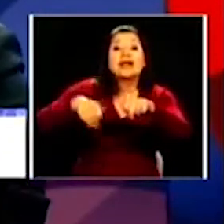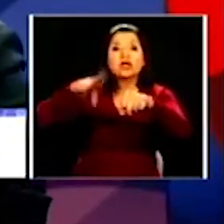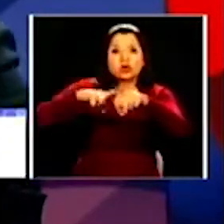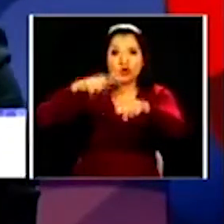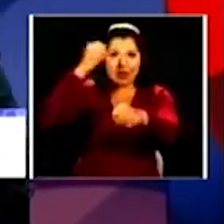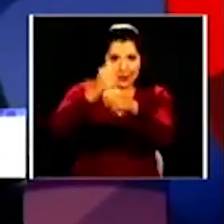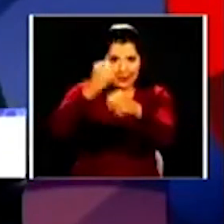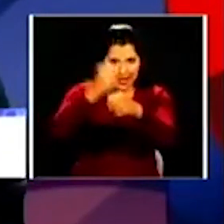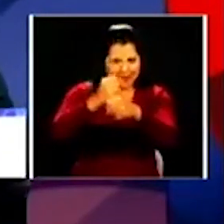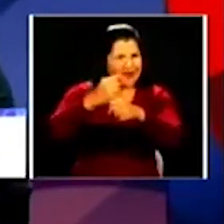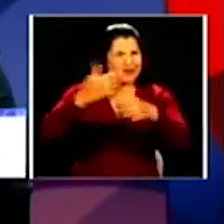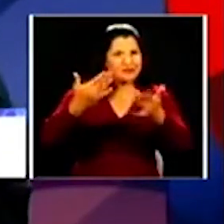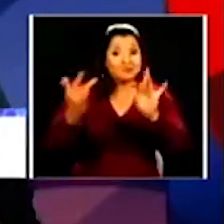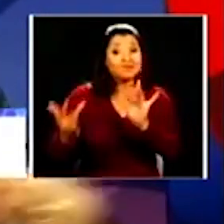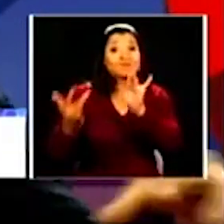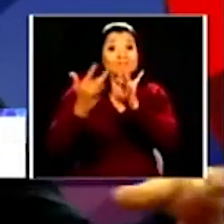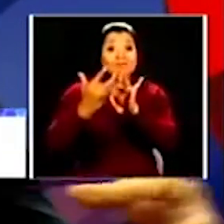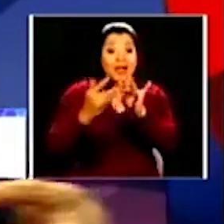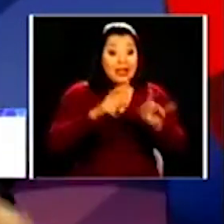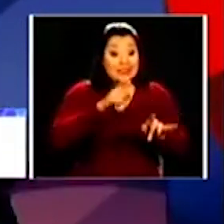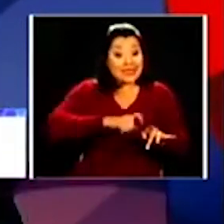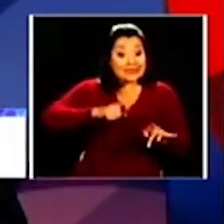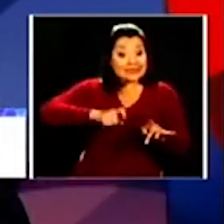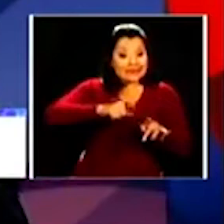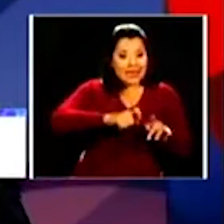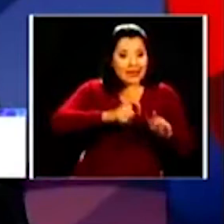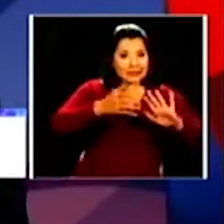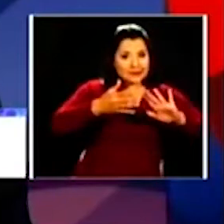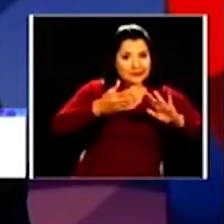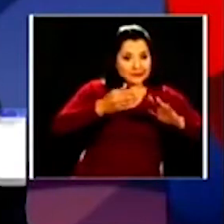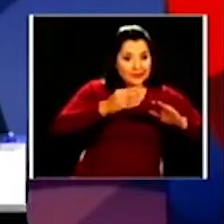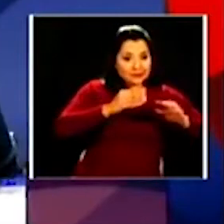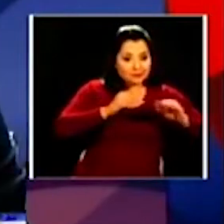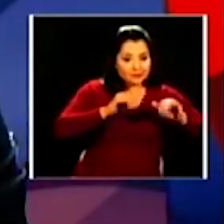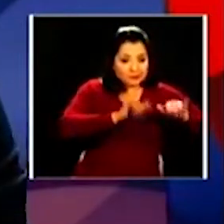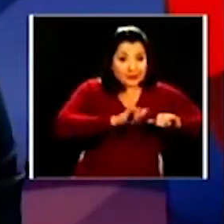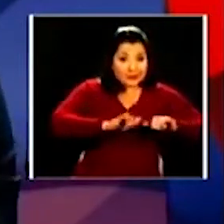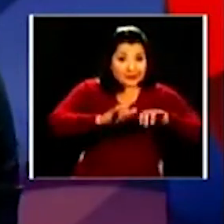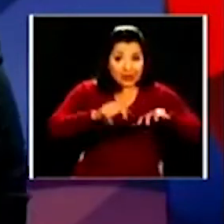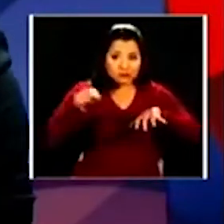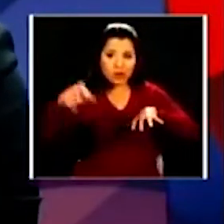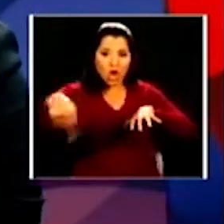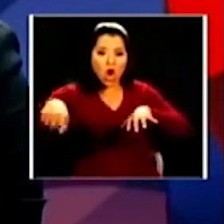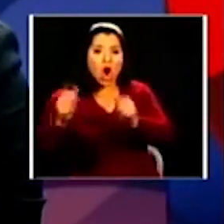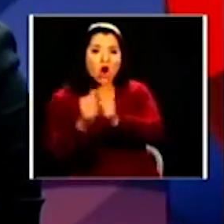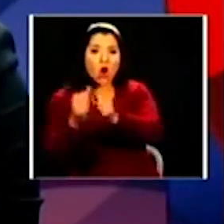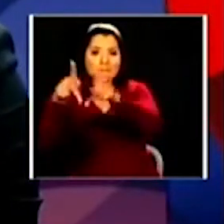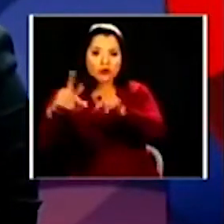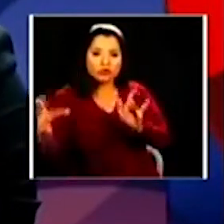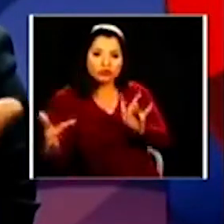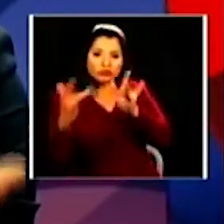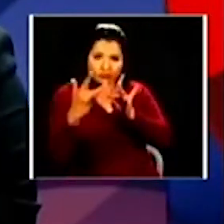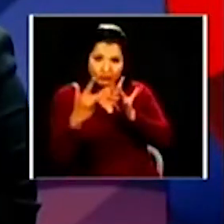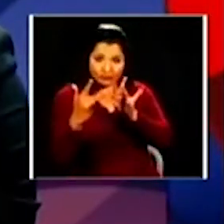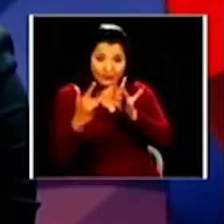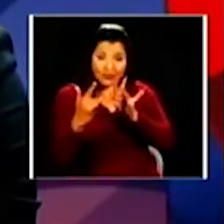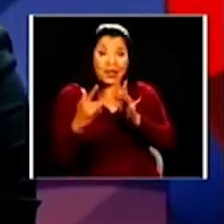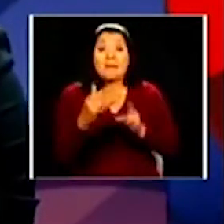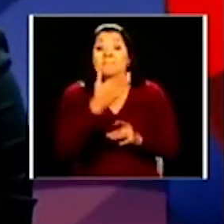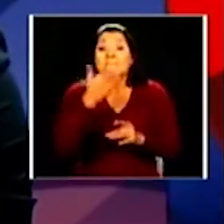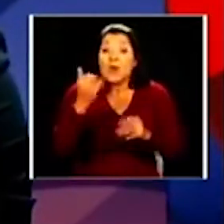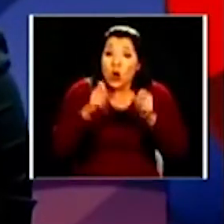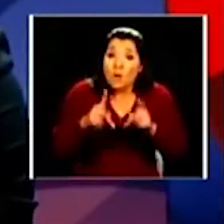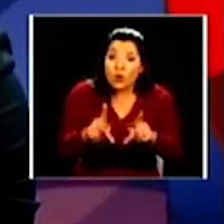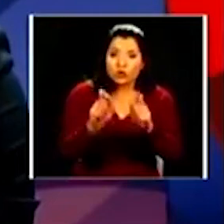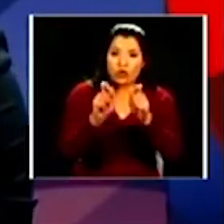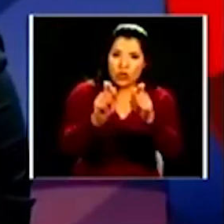las necesidades del mercado con aquellas personas que están buscando empleo. Mejores oportunidades de educación tanto en el MEP, en el INA,